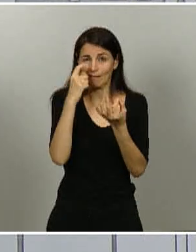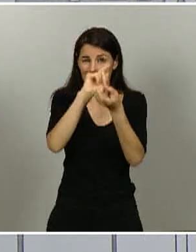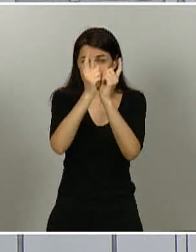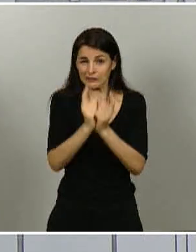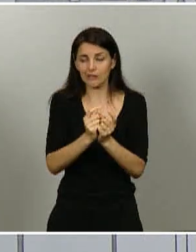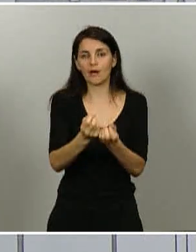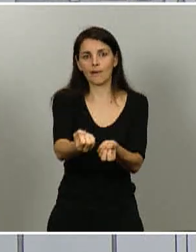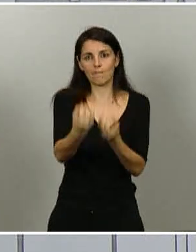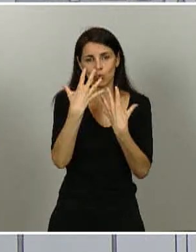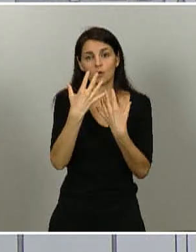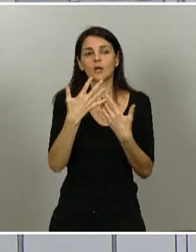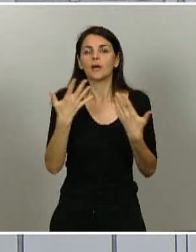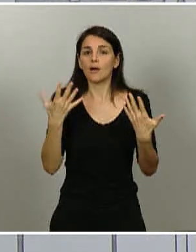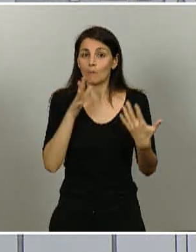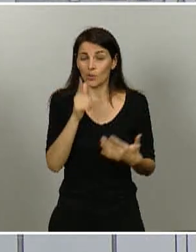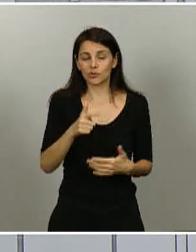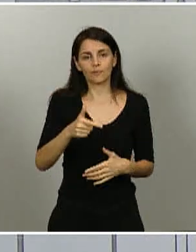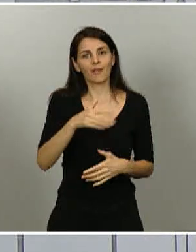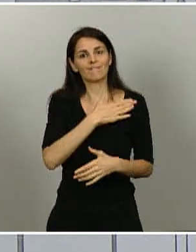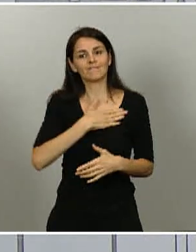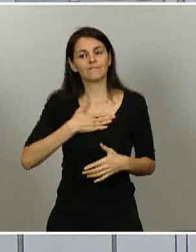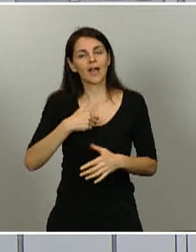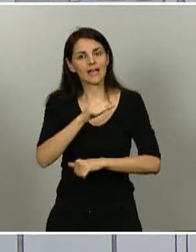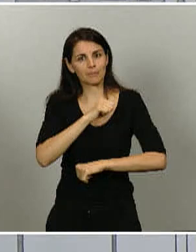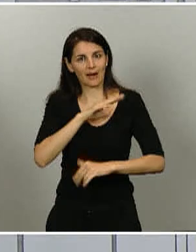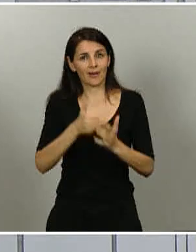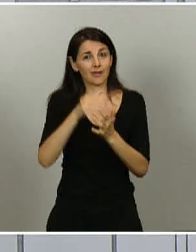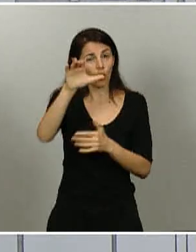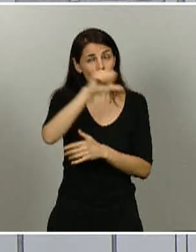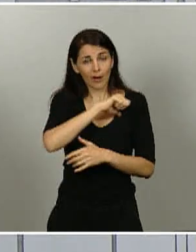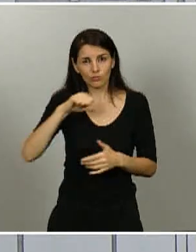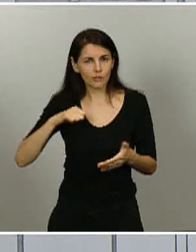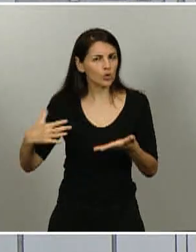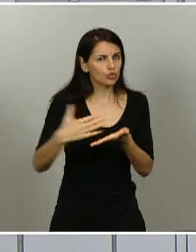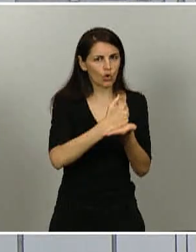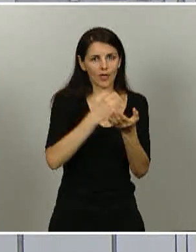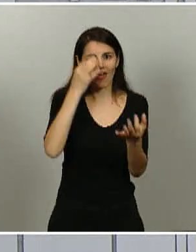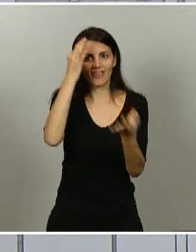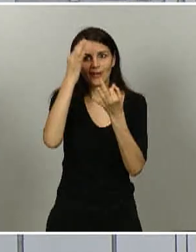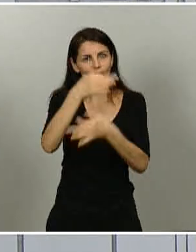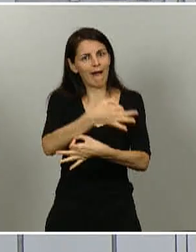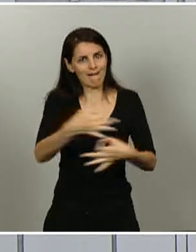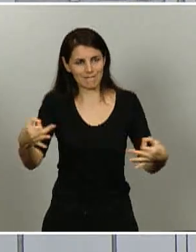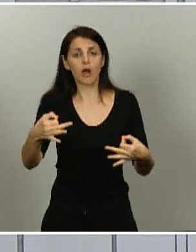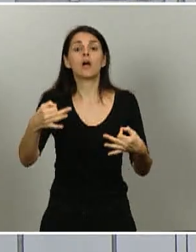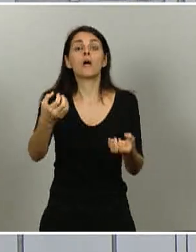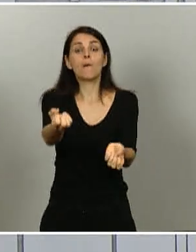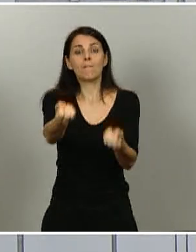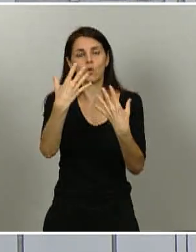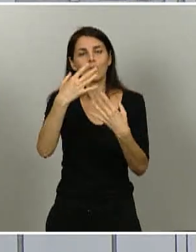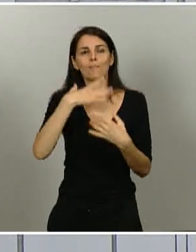de darlos correctamente o podamos tener la información correcta de todas para exponerlos, pero sí que es cierto que algunas están teniendo algún problema